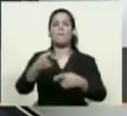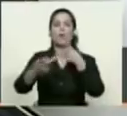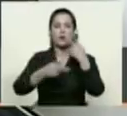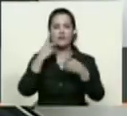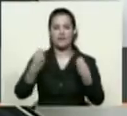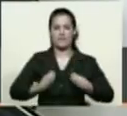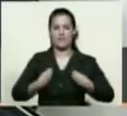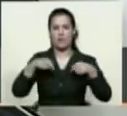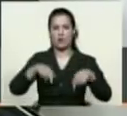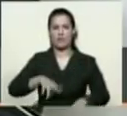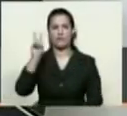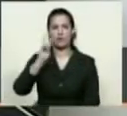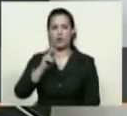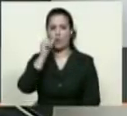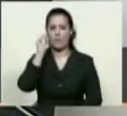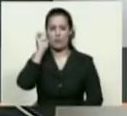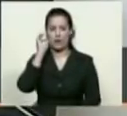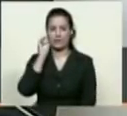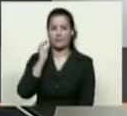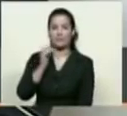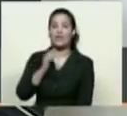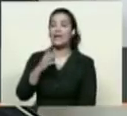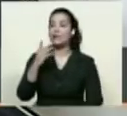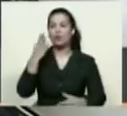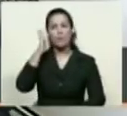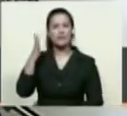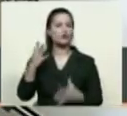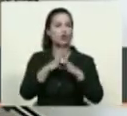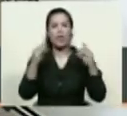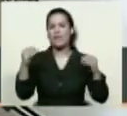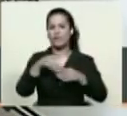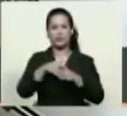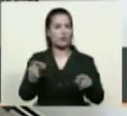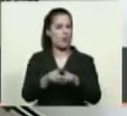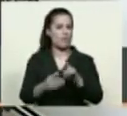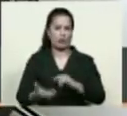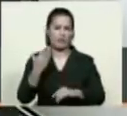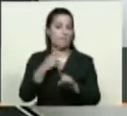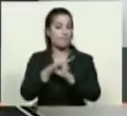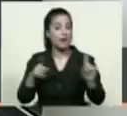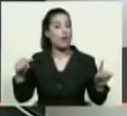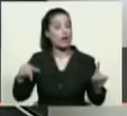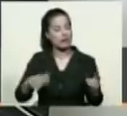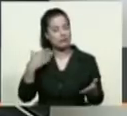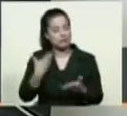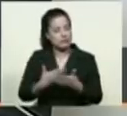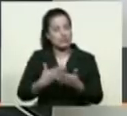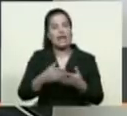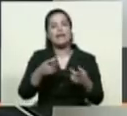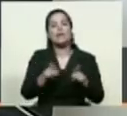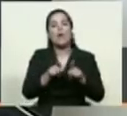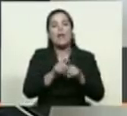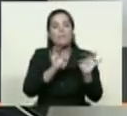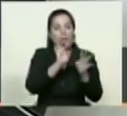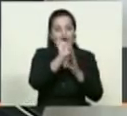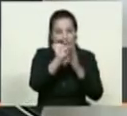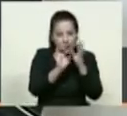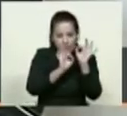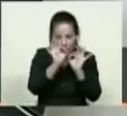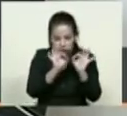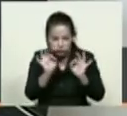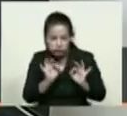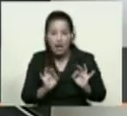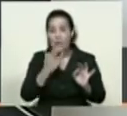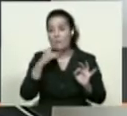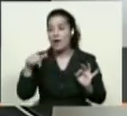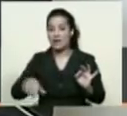respiramos las venezolanas y los venezolanos. Cada elección es estratégica y la prueba de eso es que en Venezuela para escoger un alcalde o una alcaldesa vota más